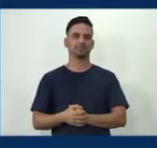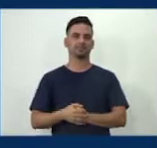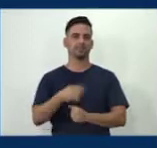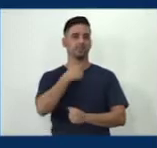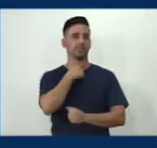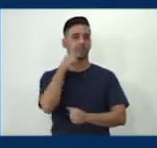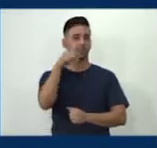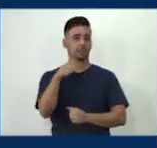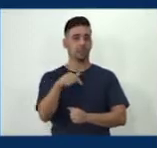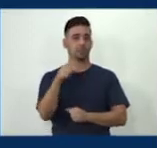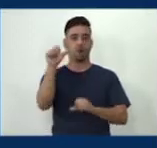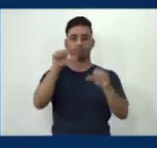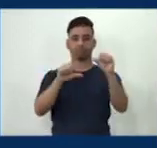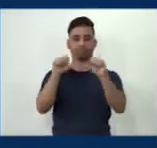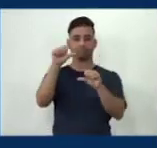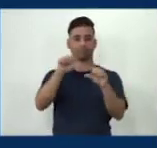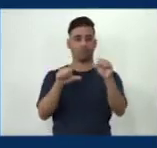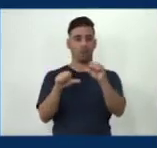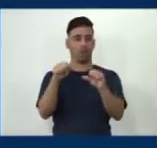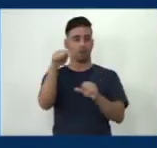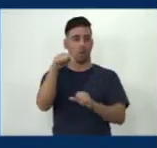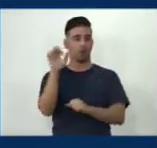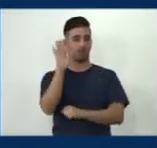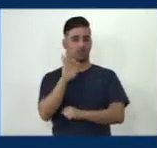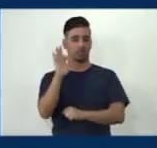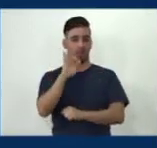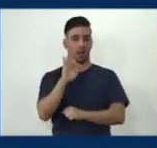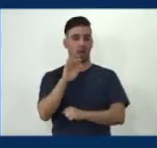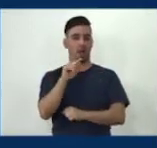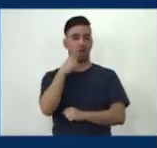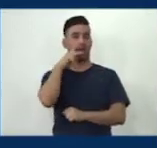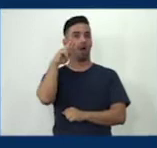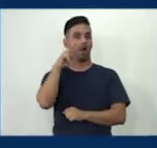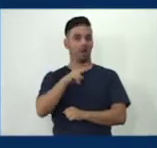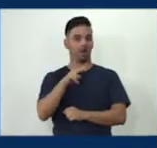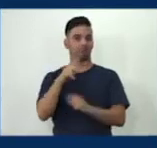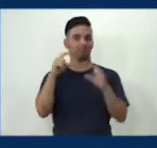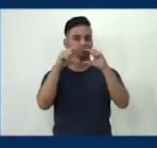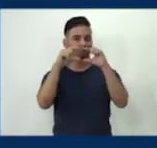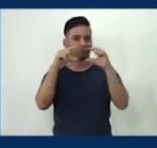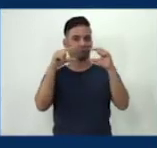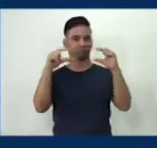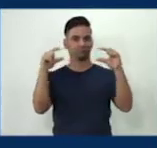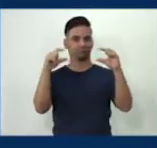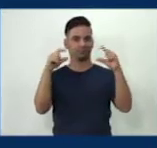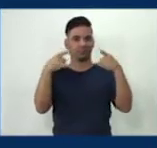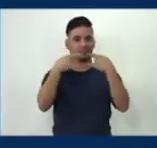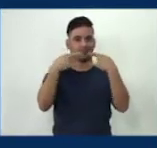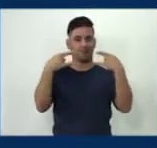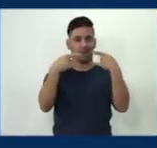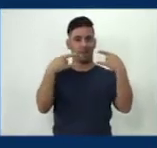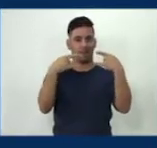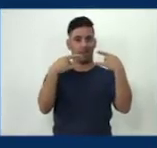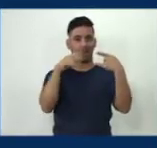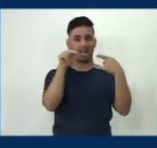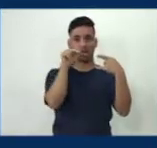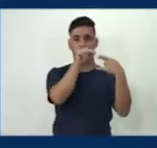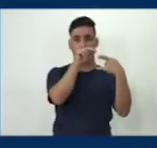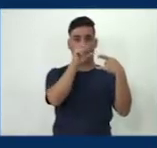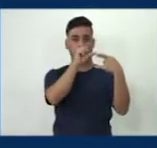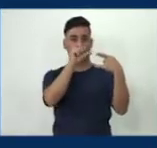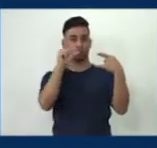momento a los imanes con que contamos en nuestro laboratorio. Tenemos allí un imán recto, donde ubicamos el polo norte y el polo